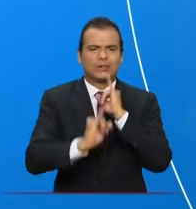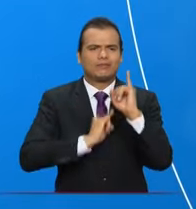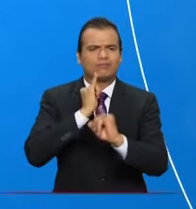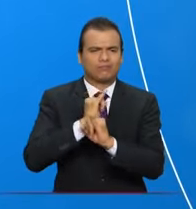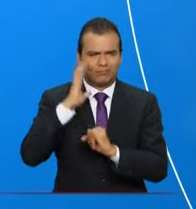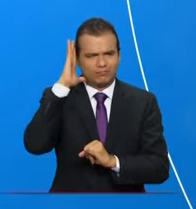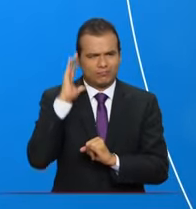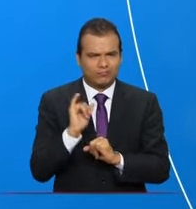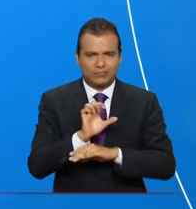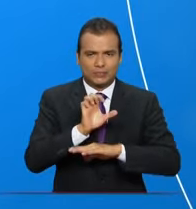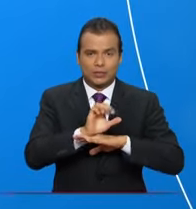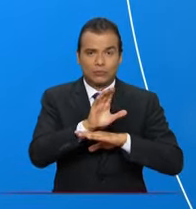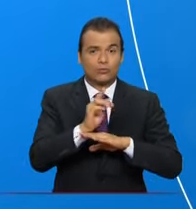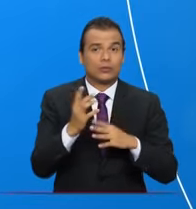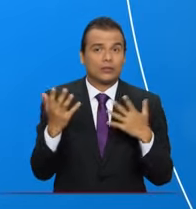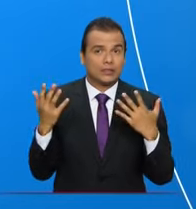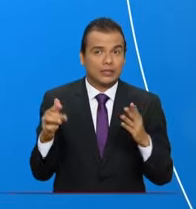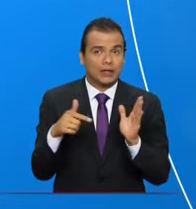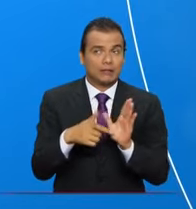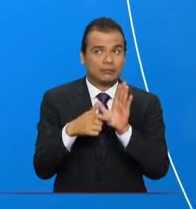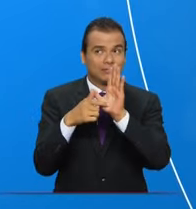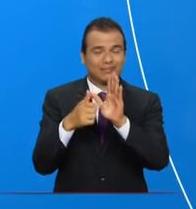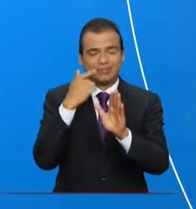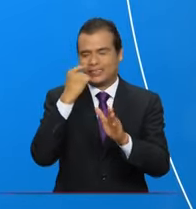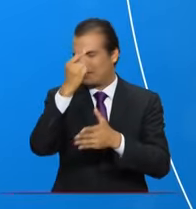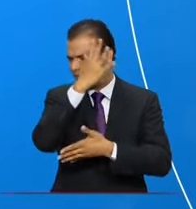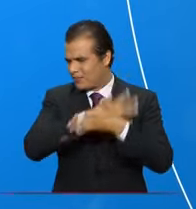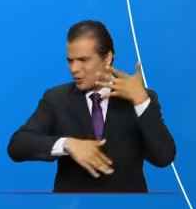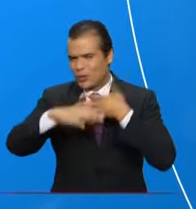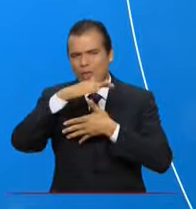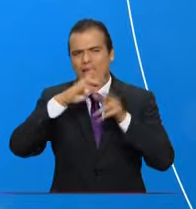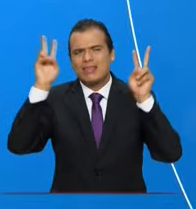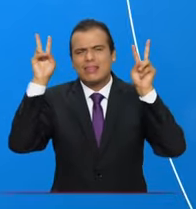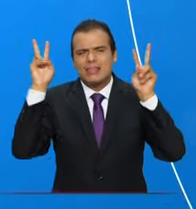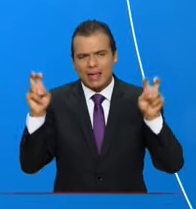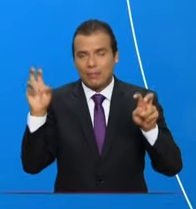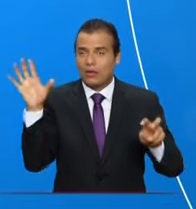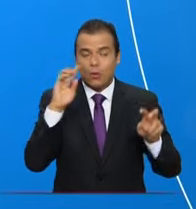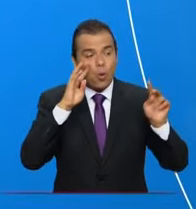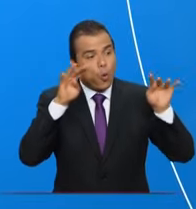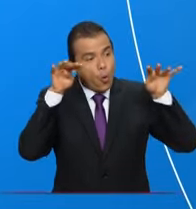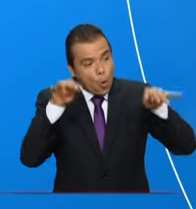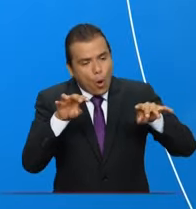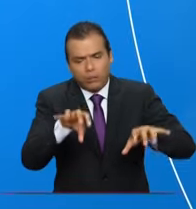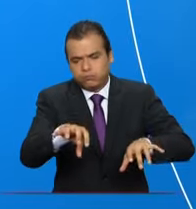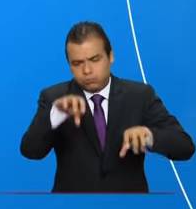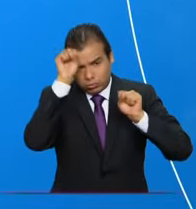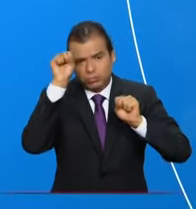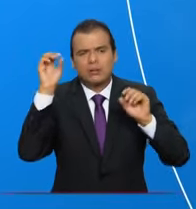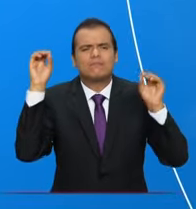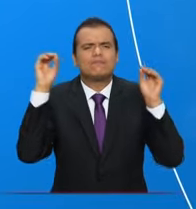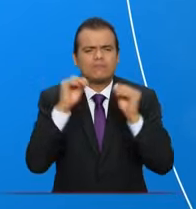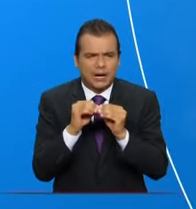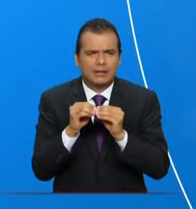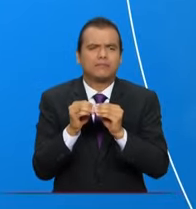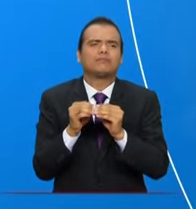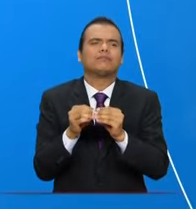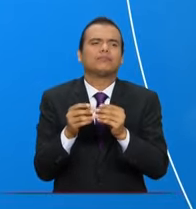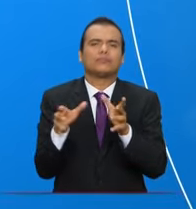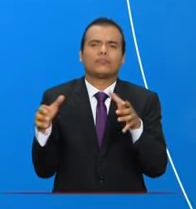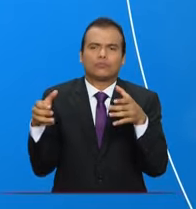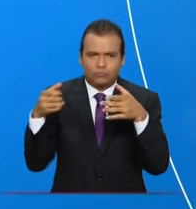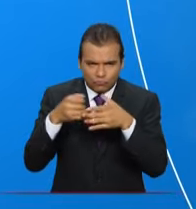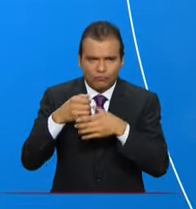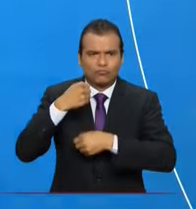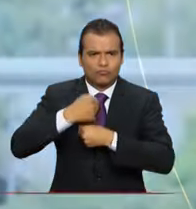donde dan a conocer los casos de alta visibilidad a nivel internacional. También se pone en conocimiento de los funcionarios